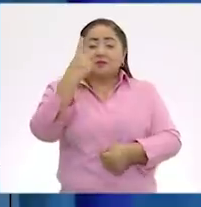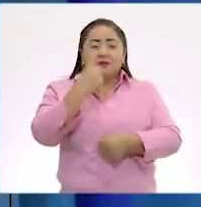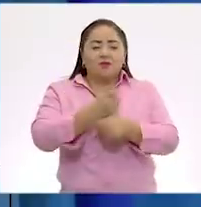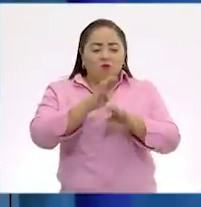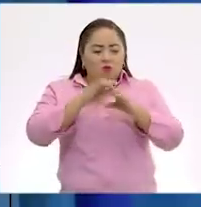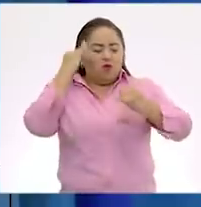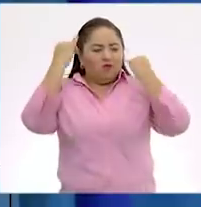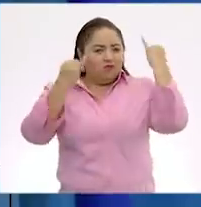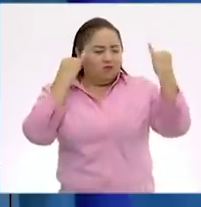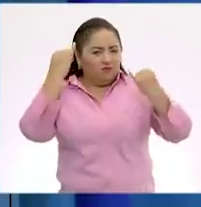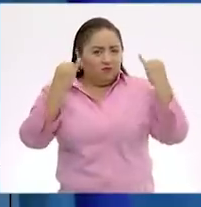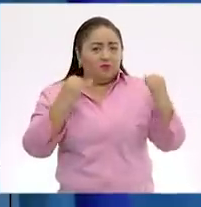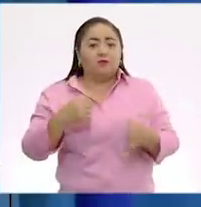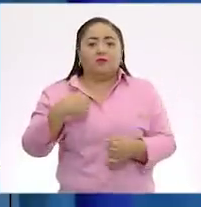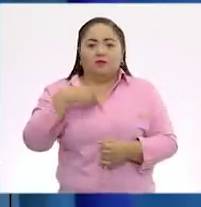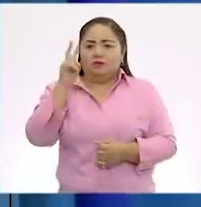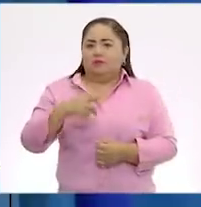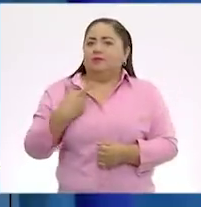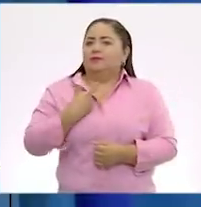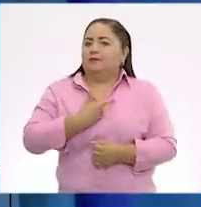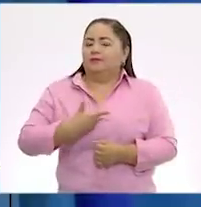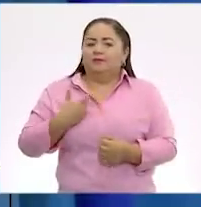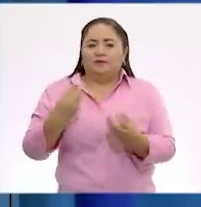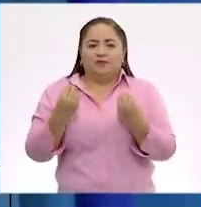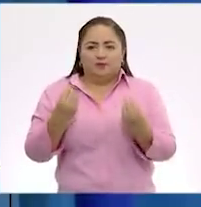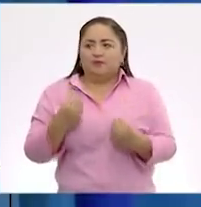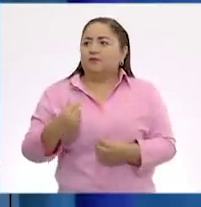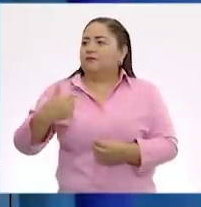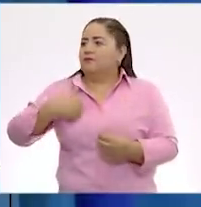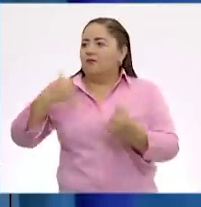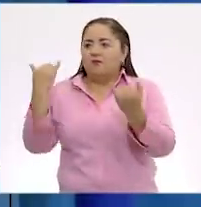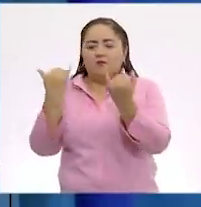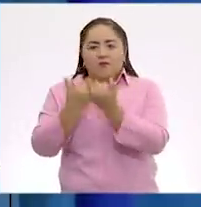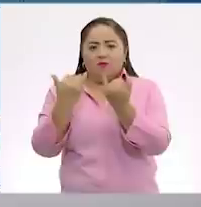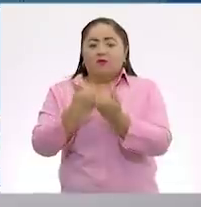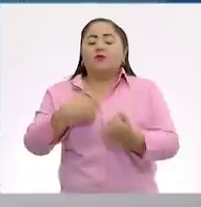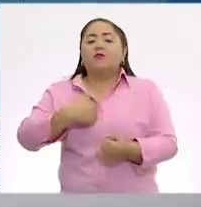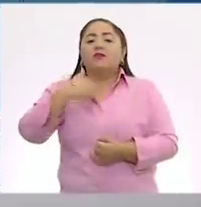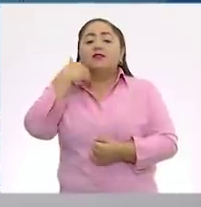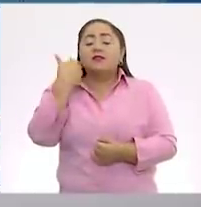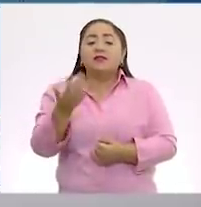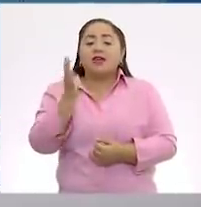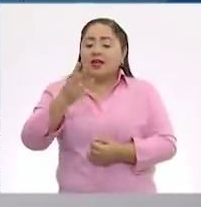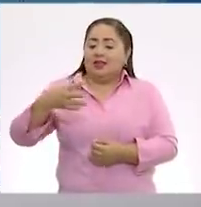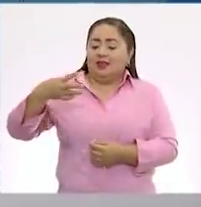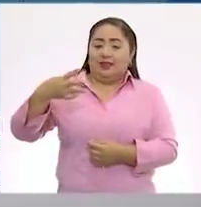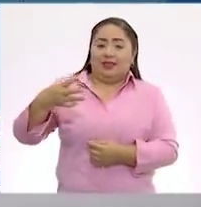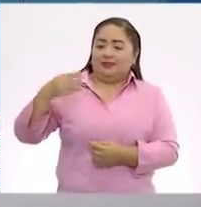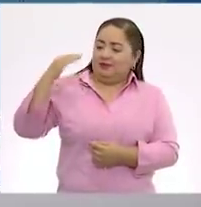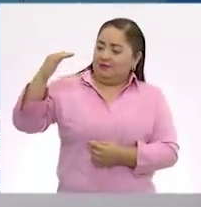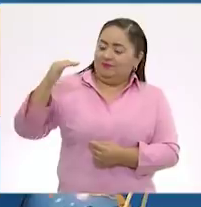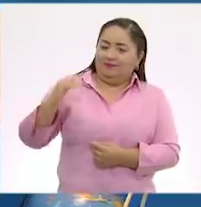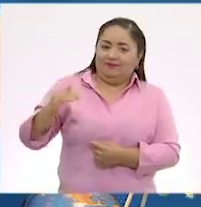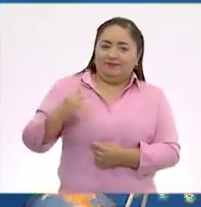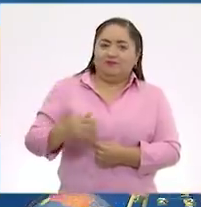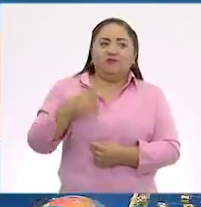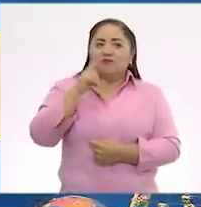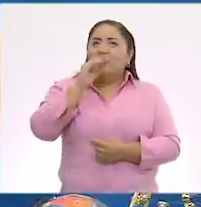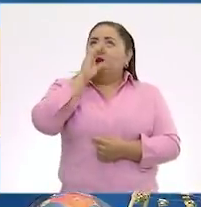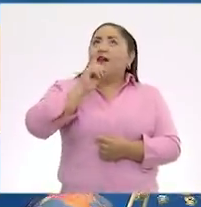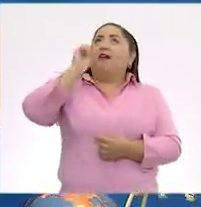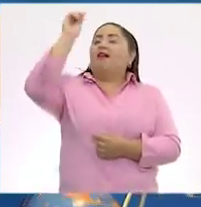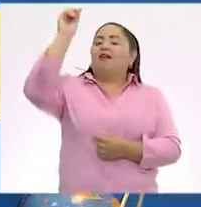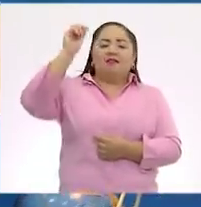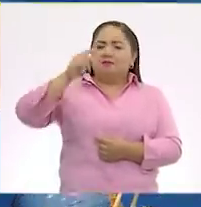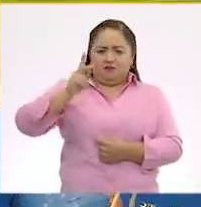la creatividad. Yo estoy fascinado, Juan Carlos. Yo también. Yo quiero ser ya uno de tres pisos. No alcanzo, pero... Sí, lo